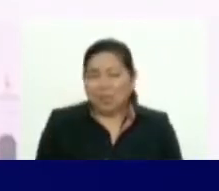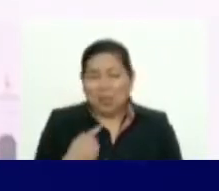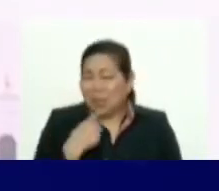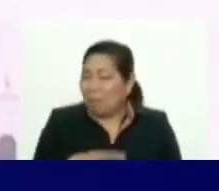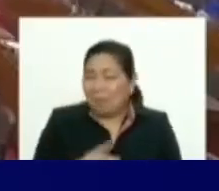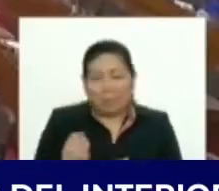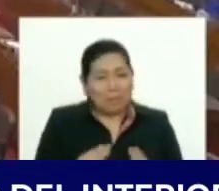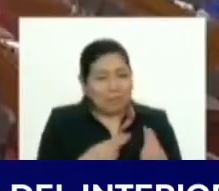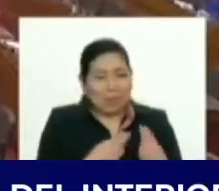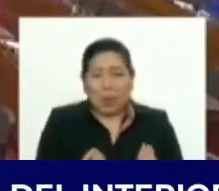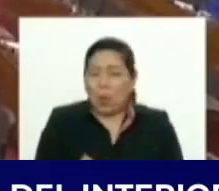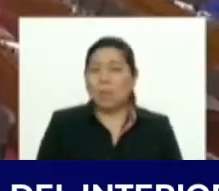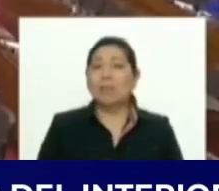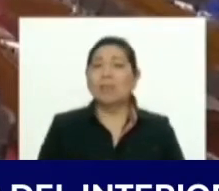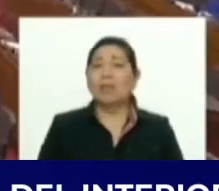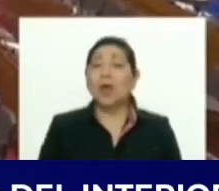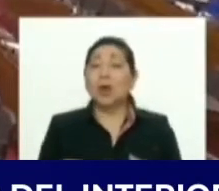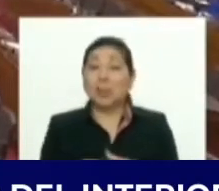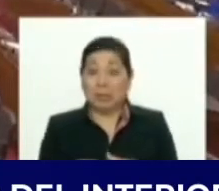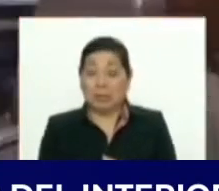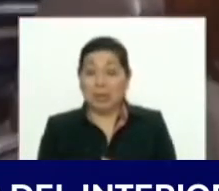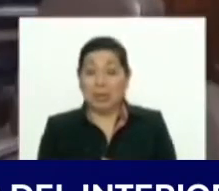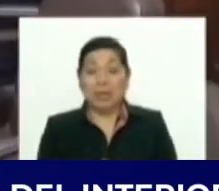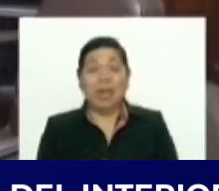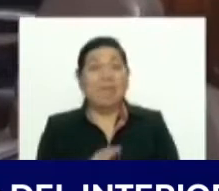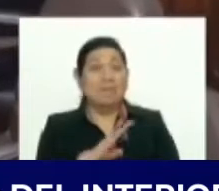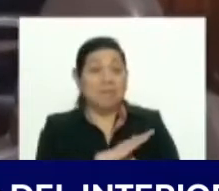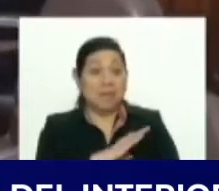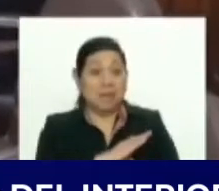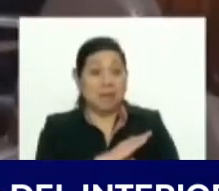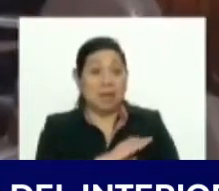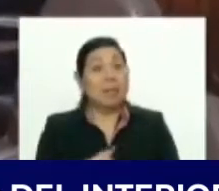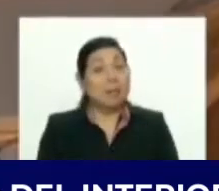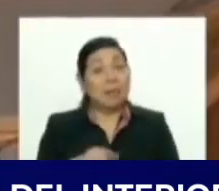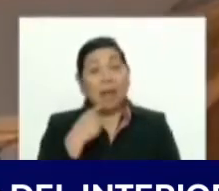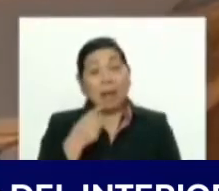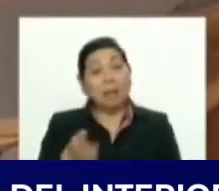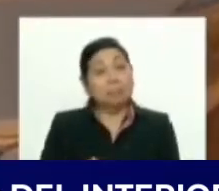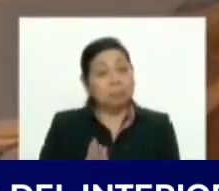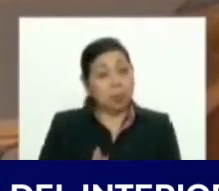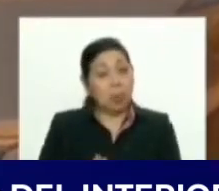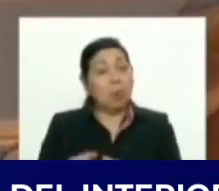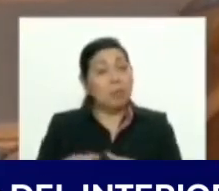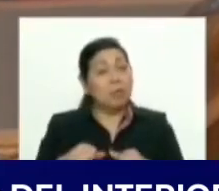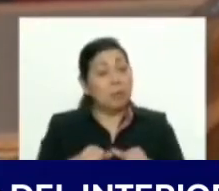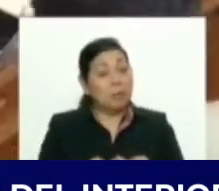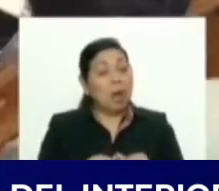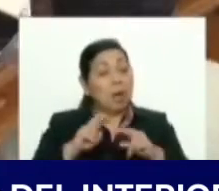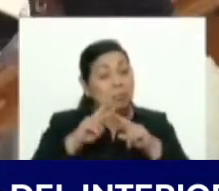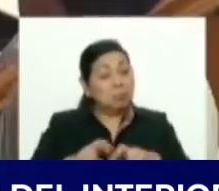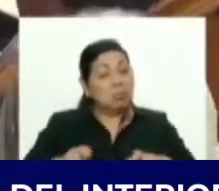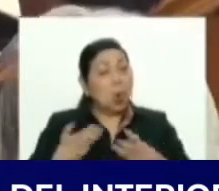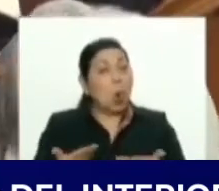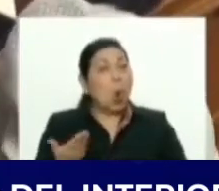no está preparado para el cargo. La Comisión de Fiscalización también ha solicitado a la Comisión Permanente aprobar una nueva línea de